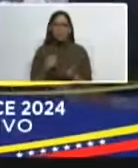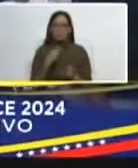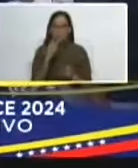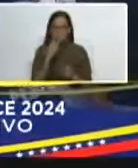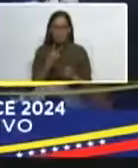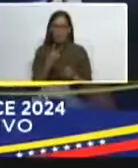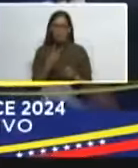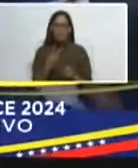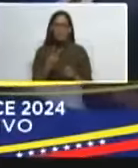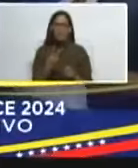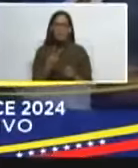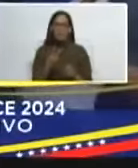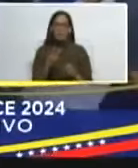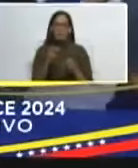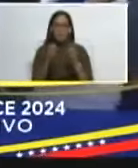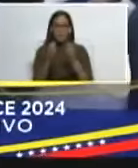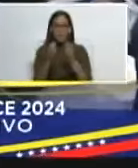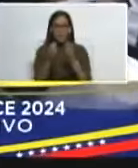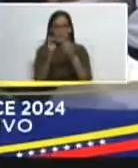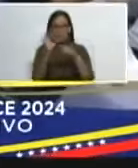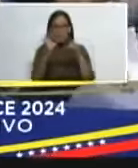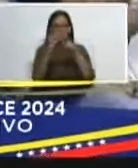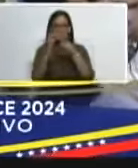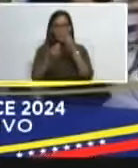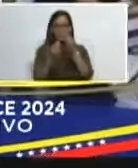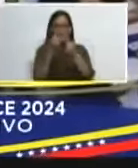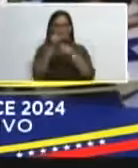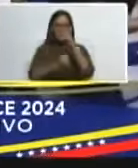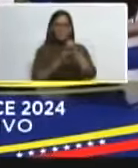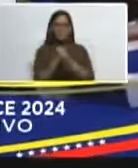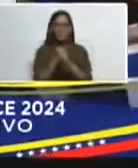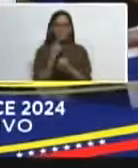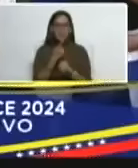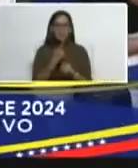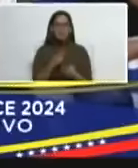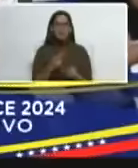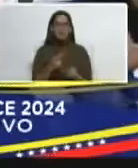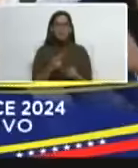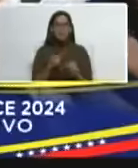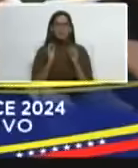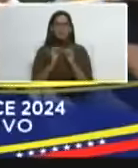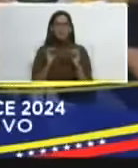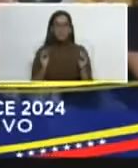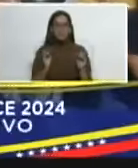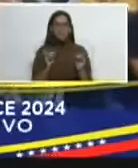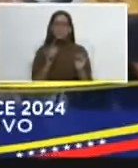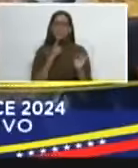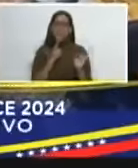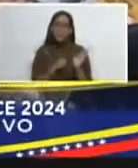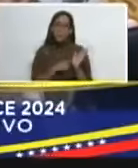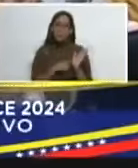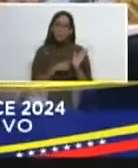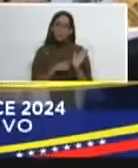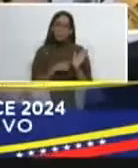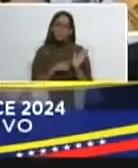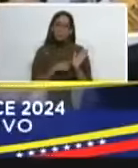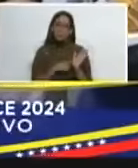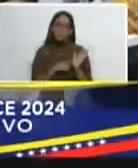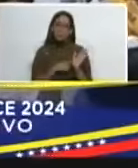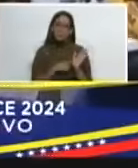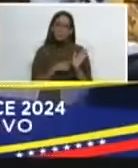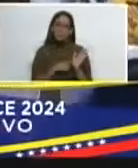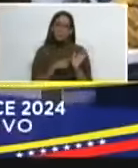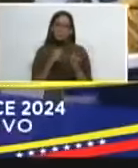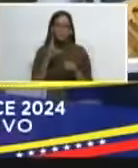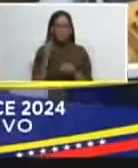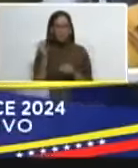el Fondo Monetario Internacional dice eso, digo, la profecía no hace sino cumplirse. ¿Ah? Eso no es una